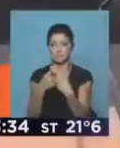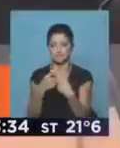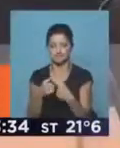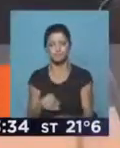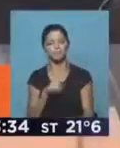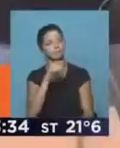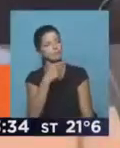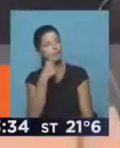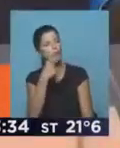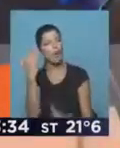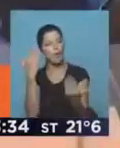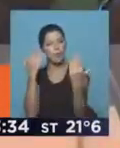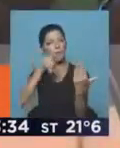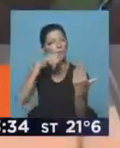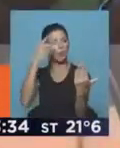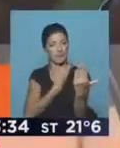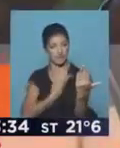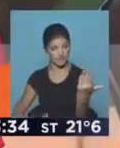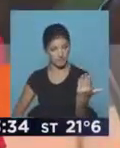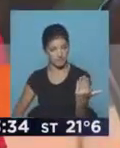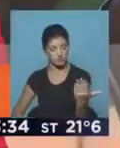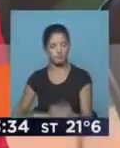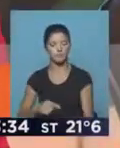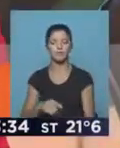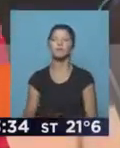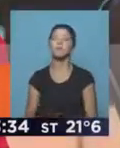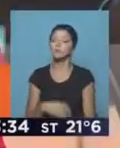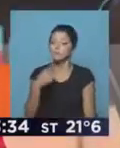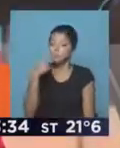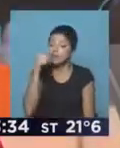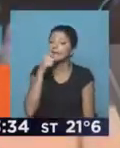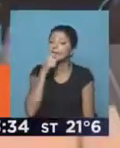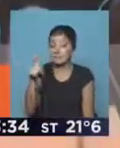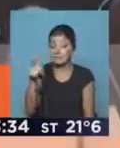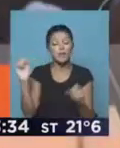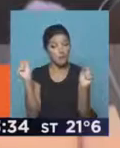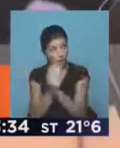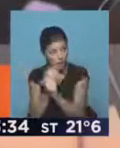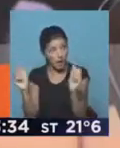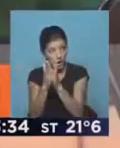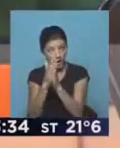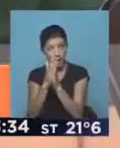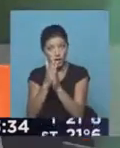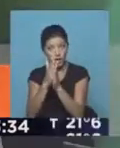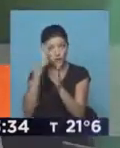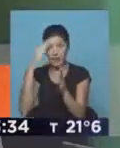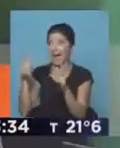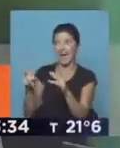otros líderes, sí, y lo que es interesante es que de conseguirlo, efectivamente, Erdoğan